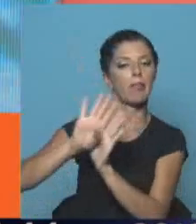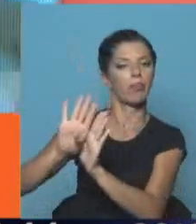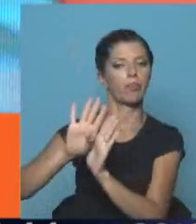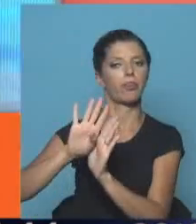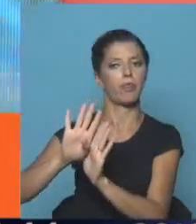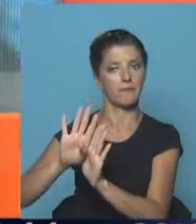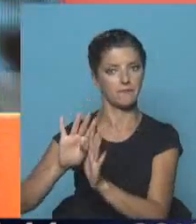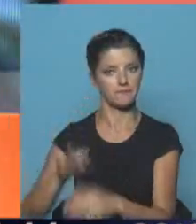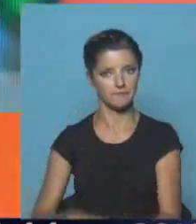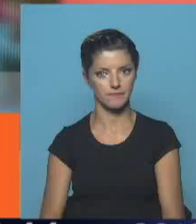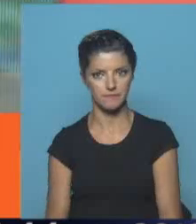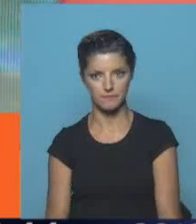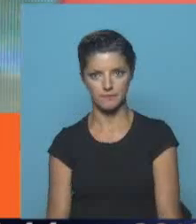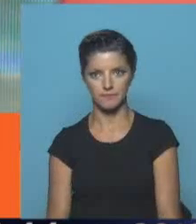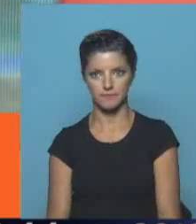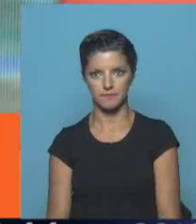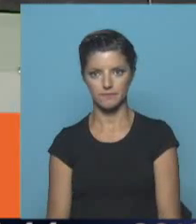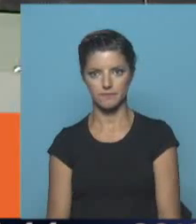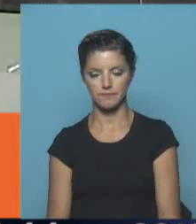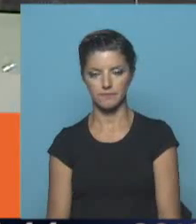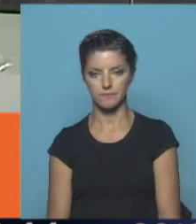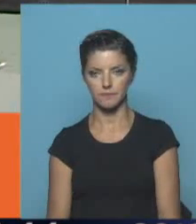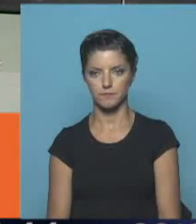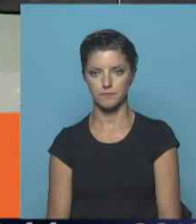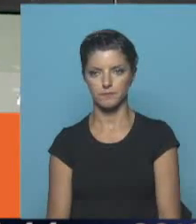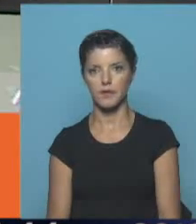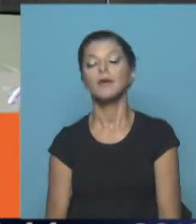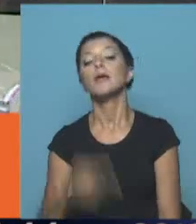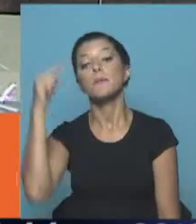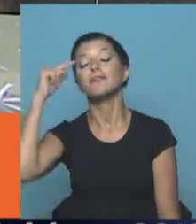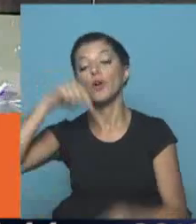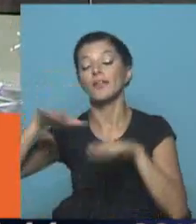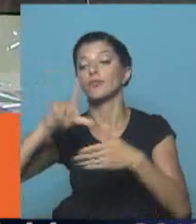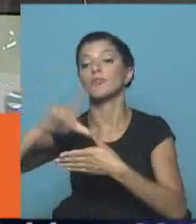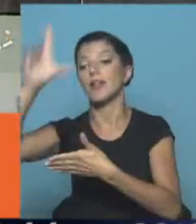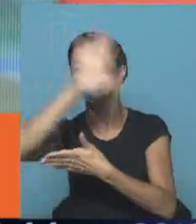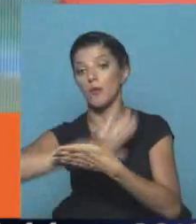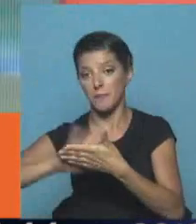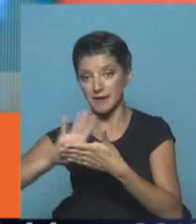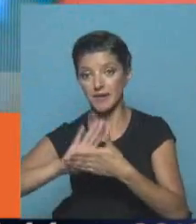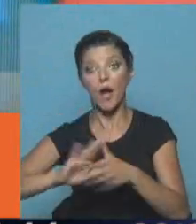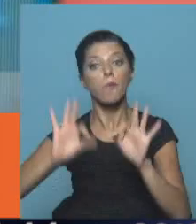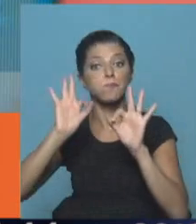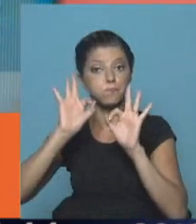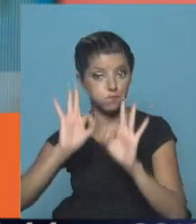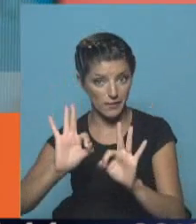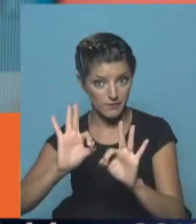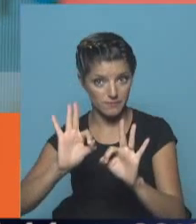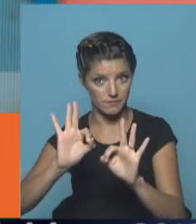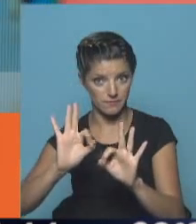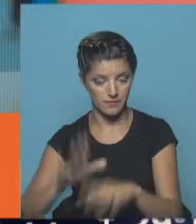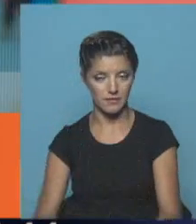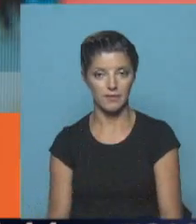Y consideran que la nueva ola en la región estaría completándose de esta manera sin que veamos